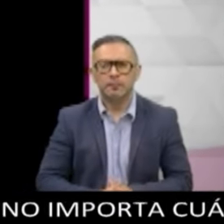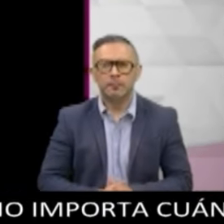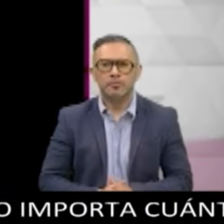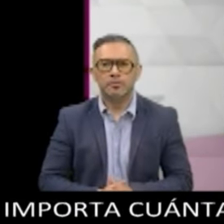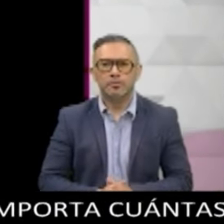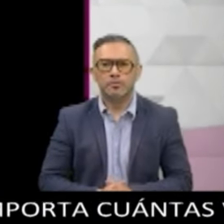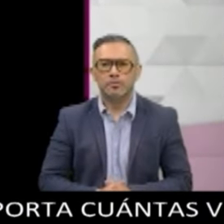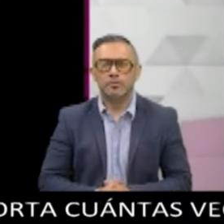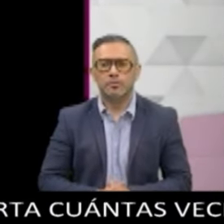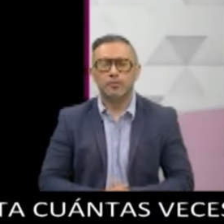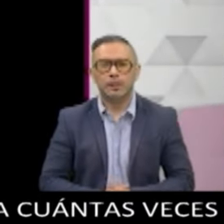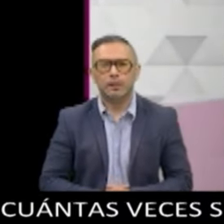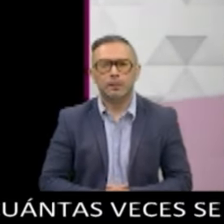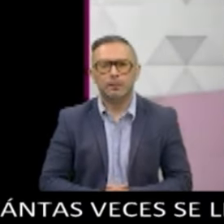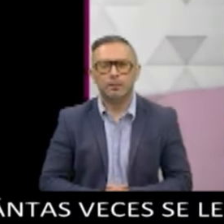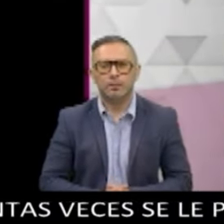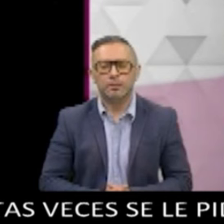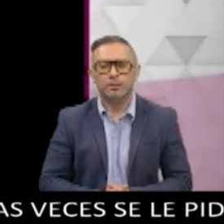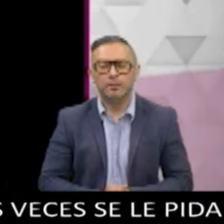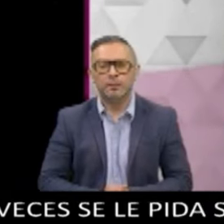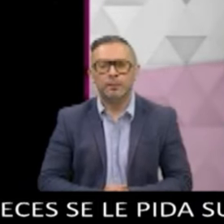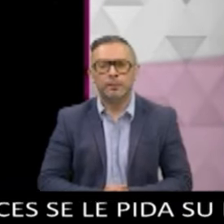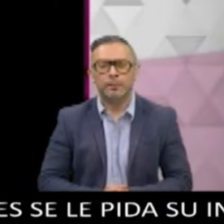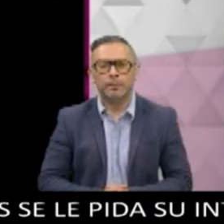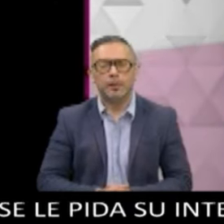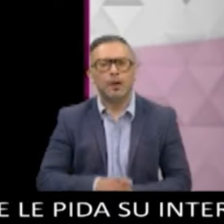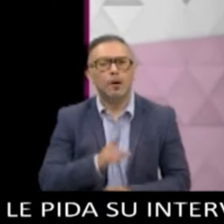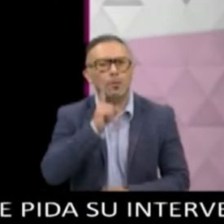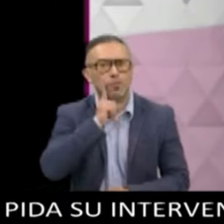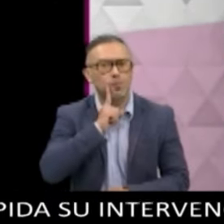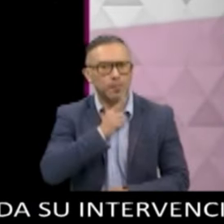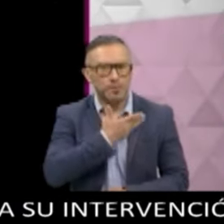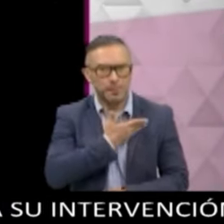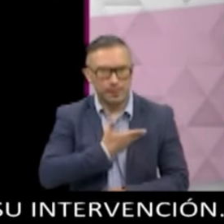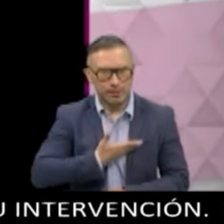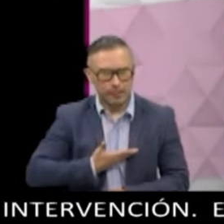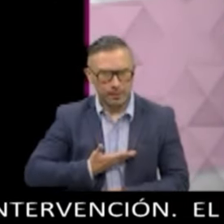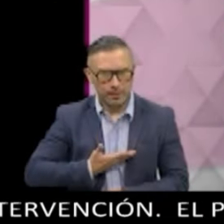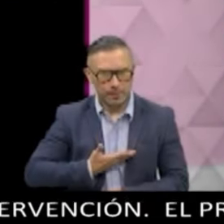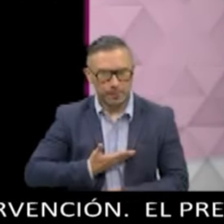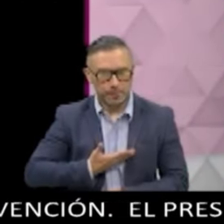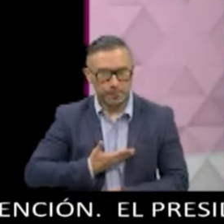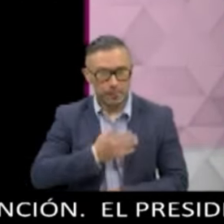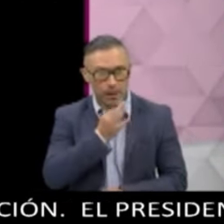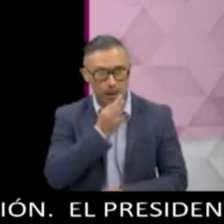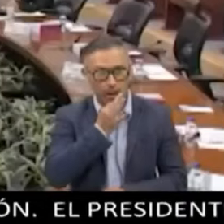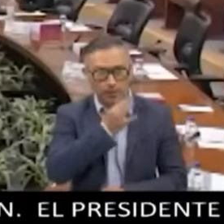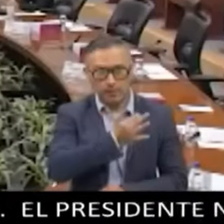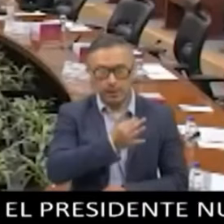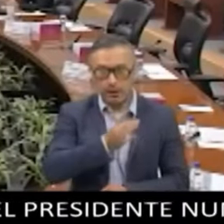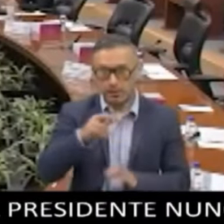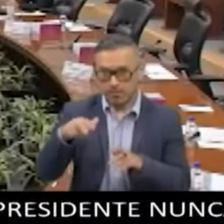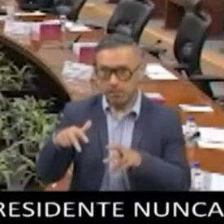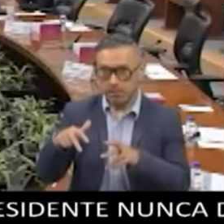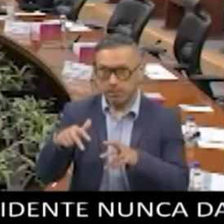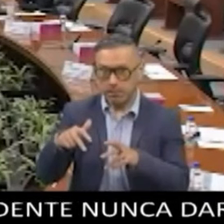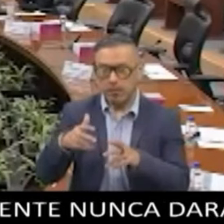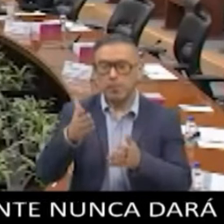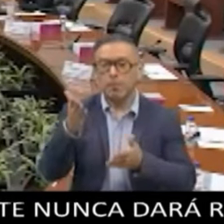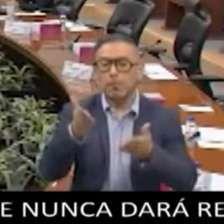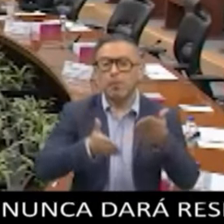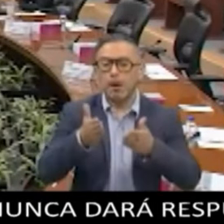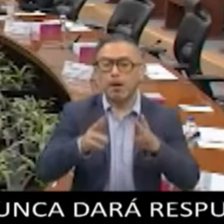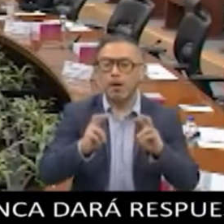responsabilidad y cargar con la cuenta cada cada uno hacernos cargo todos de que hay votos que no se entregan y hay